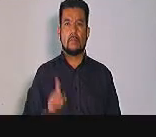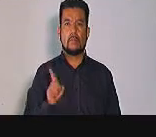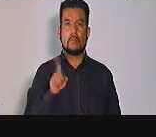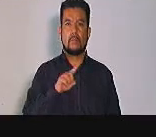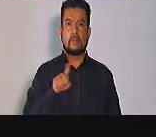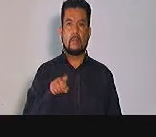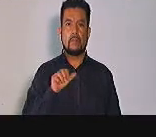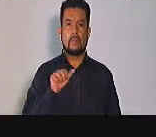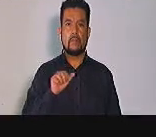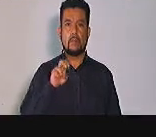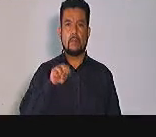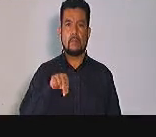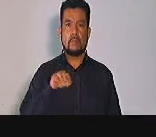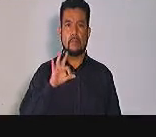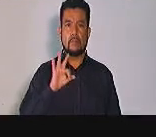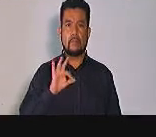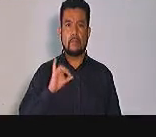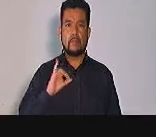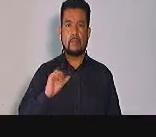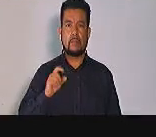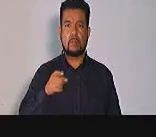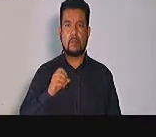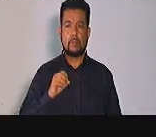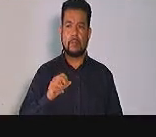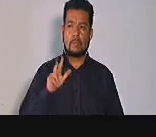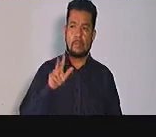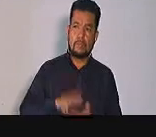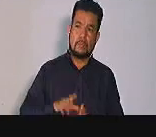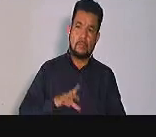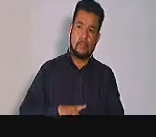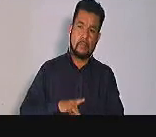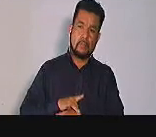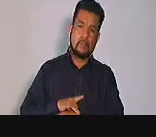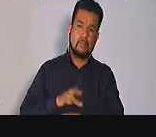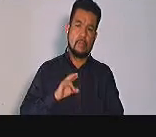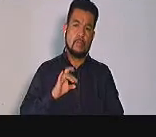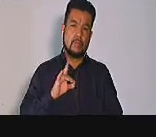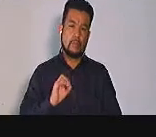Santiago Molina William. Aprobado, doctor Ricardo Fabián.